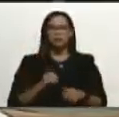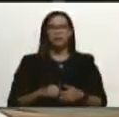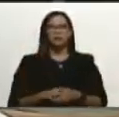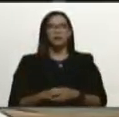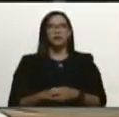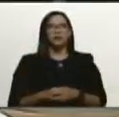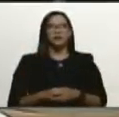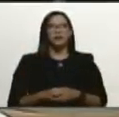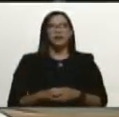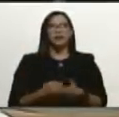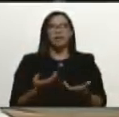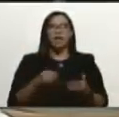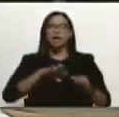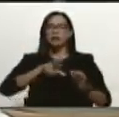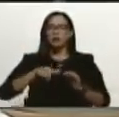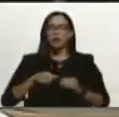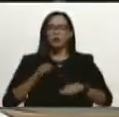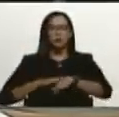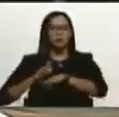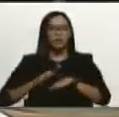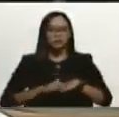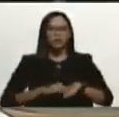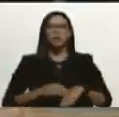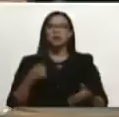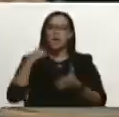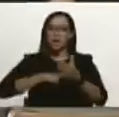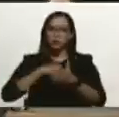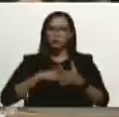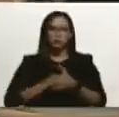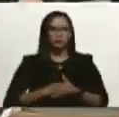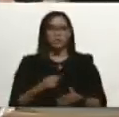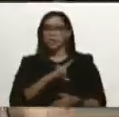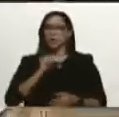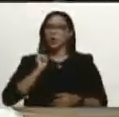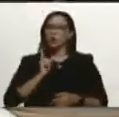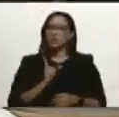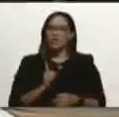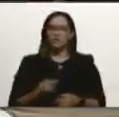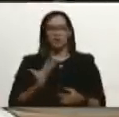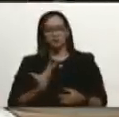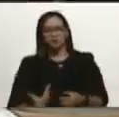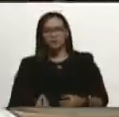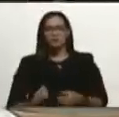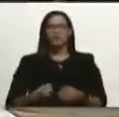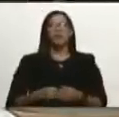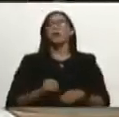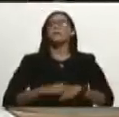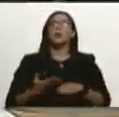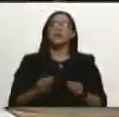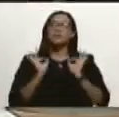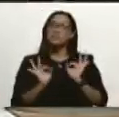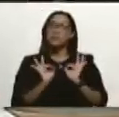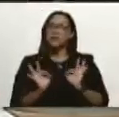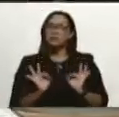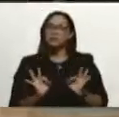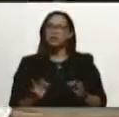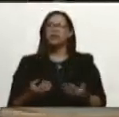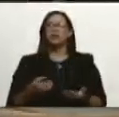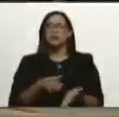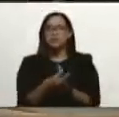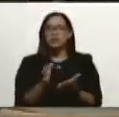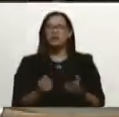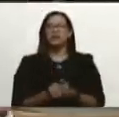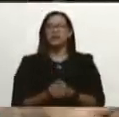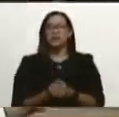estado implicados en actos de corrupción. Una lucha que obviamente no nos debe desanimar, María Gabriela, porque precisamente se trata de